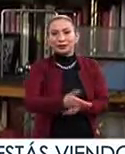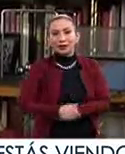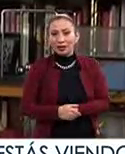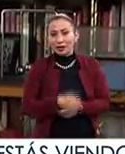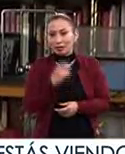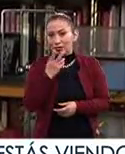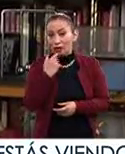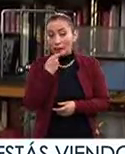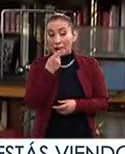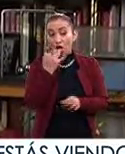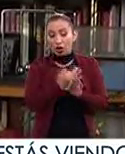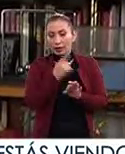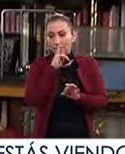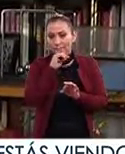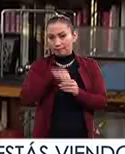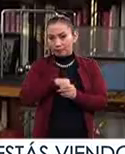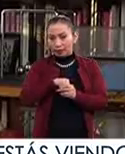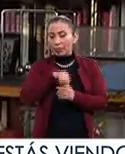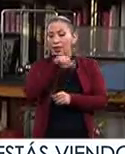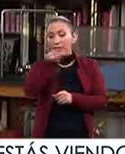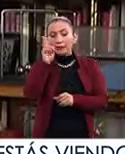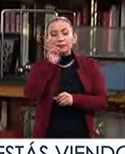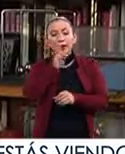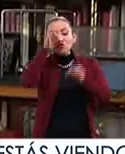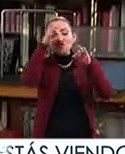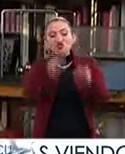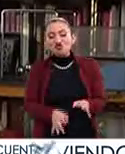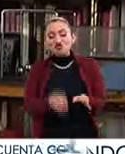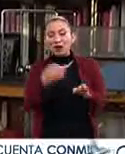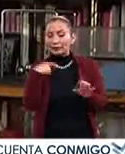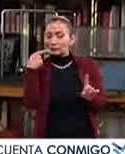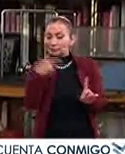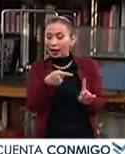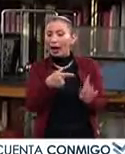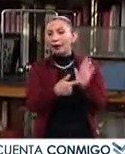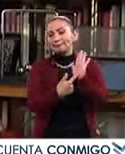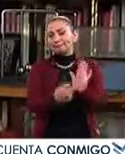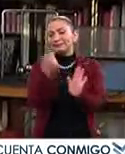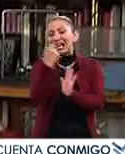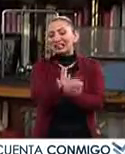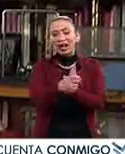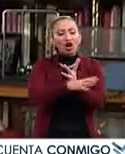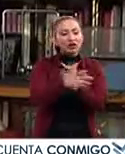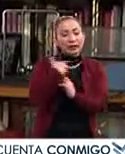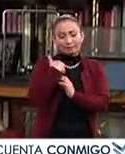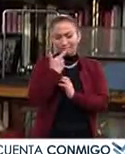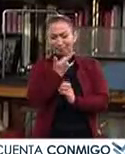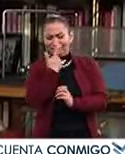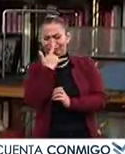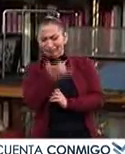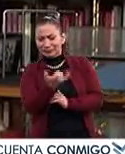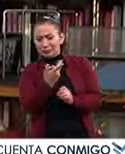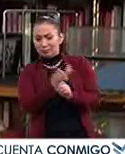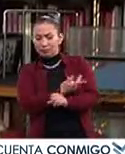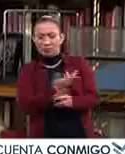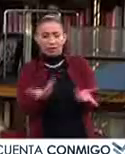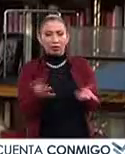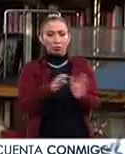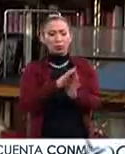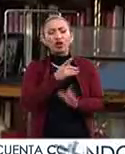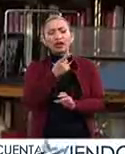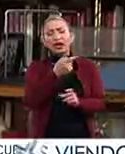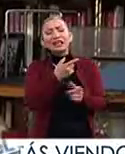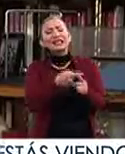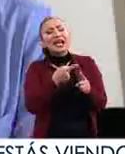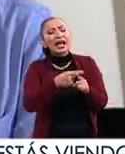Pero tampoco quiero hablar de ellas hasta no tener pruebas fehacientes y directas de esas cosas que no me gustan, cómo y por